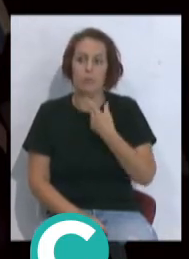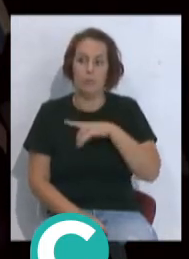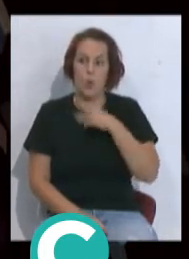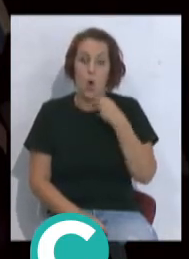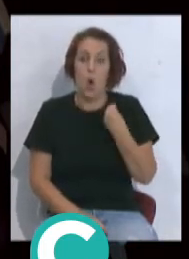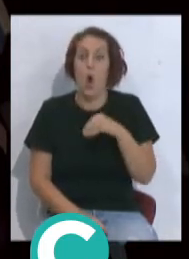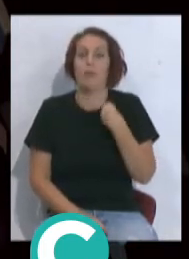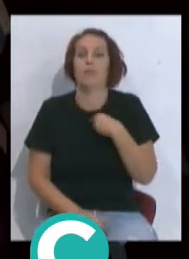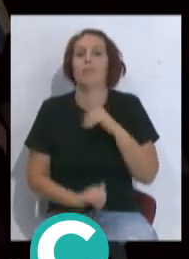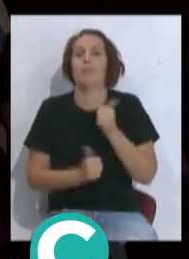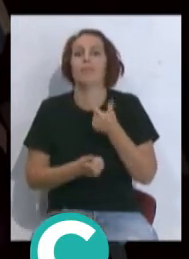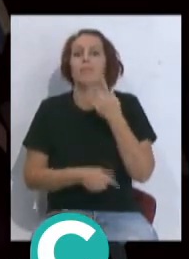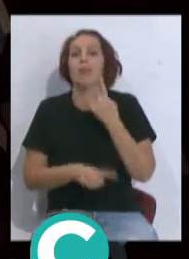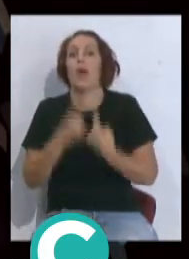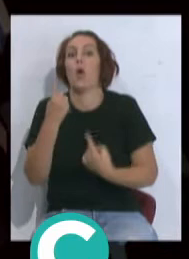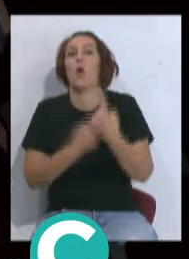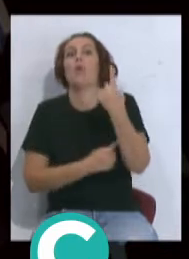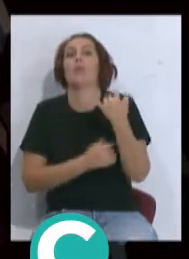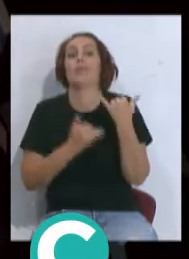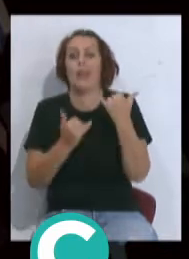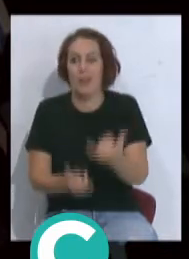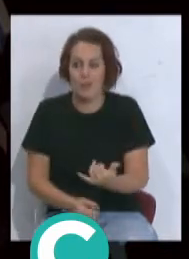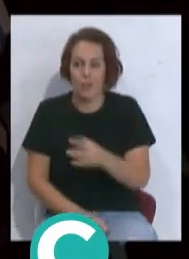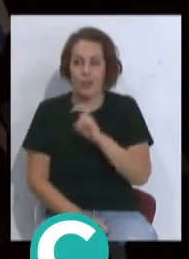jóvenes promesas, que algunos llegaron.